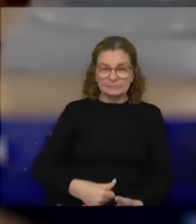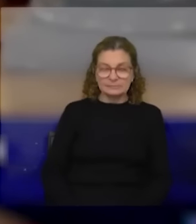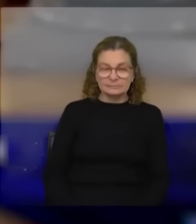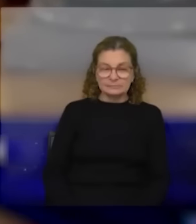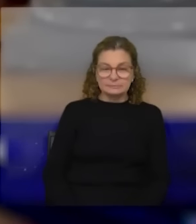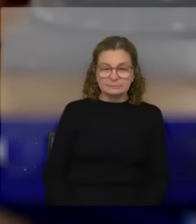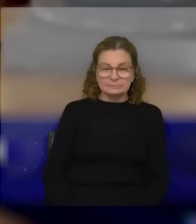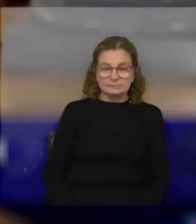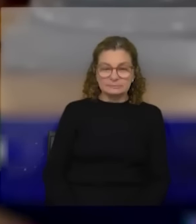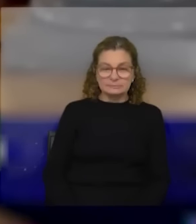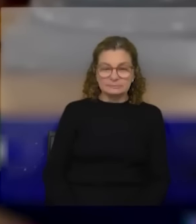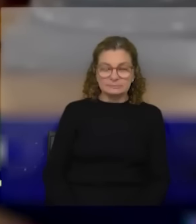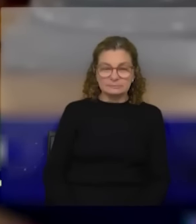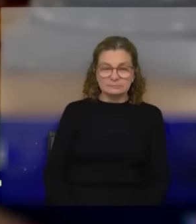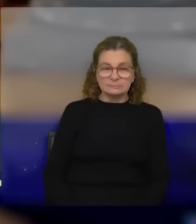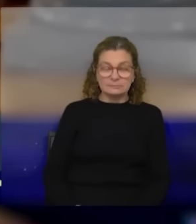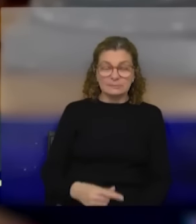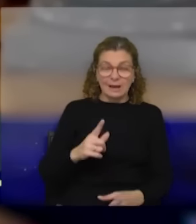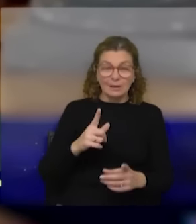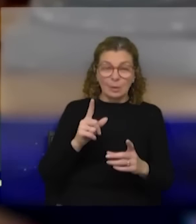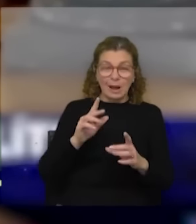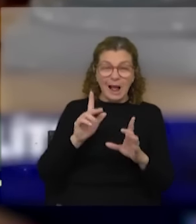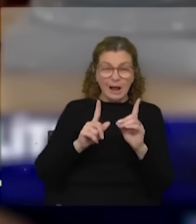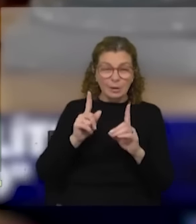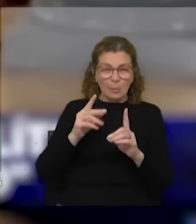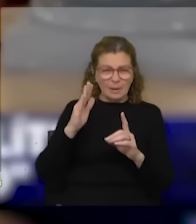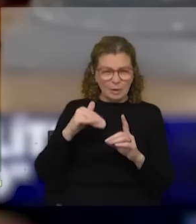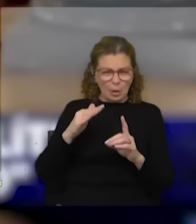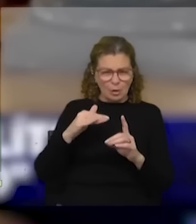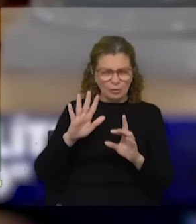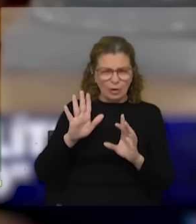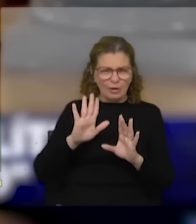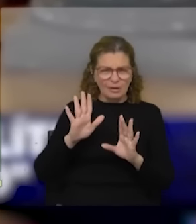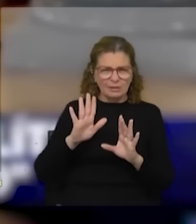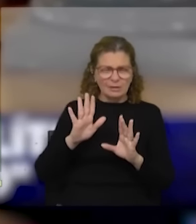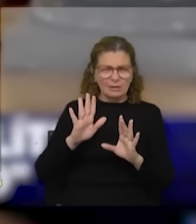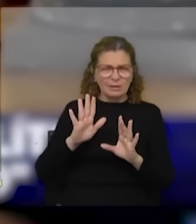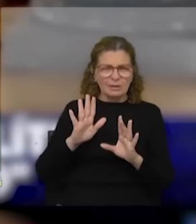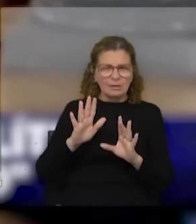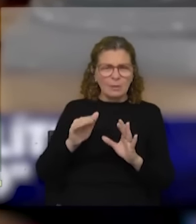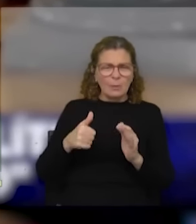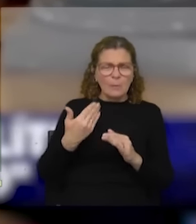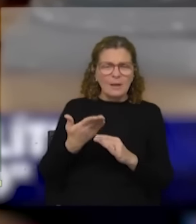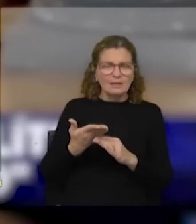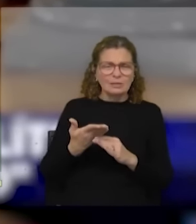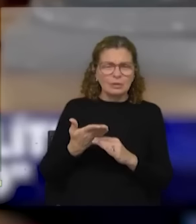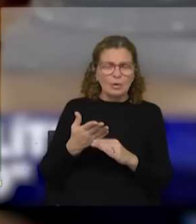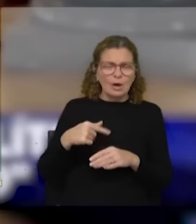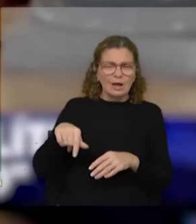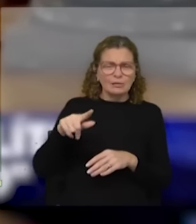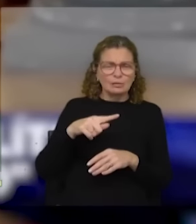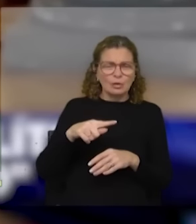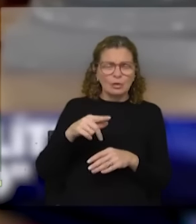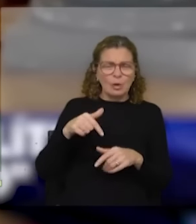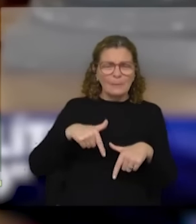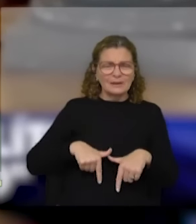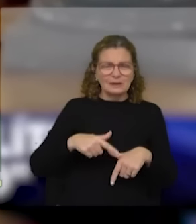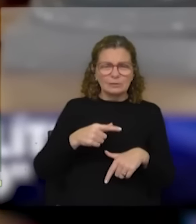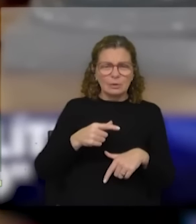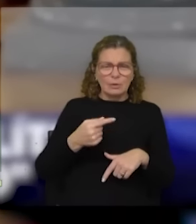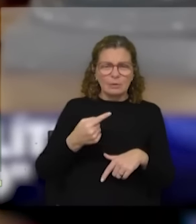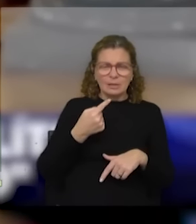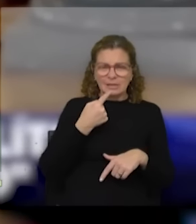países porque hay una cuestión no menor eso pasó lo mismo que cuando fue que mandó el Cobarde mandó a todos sus ministros A insultarme